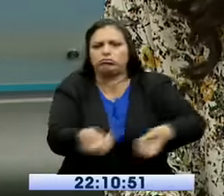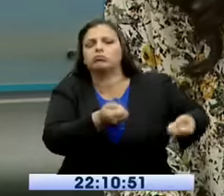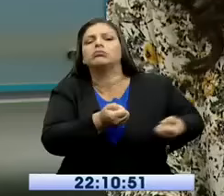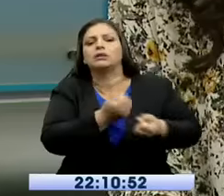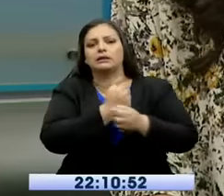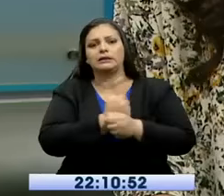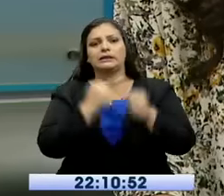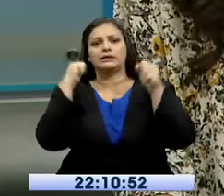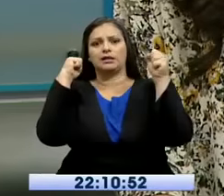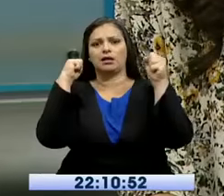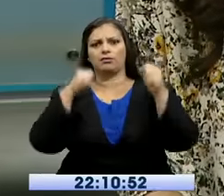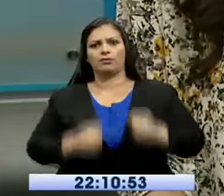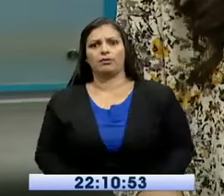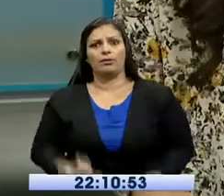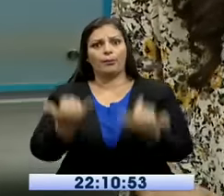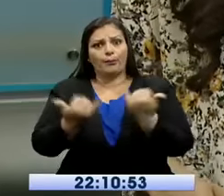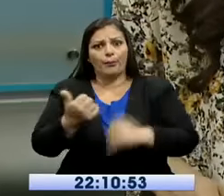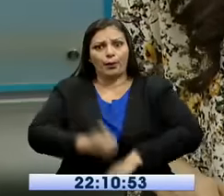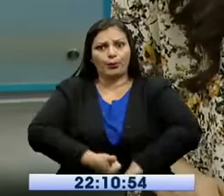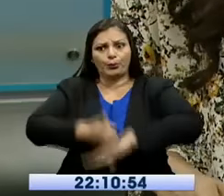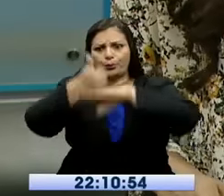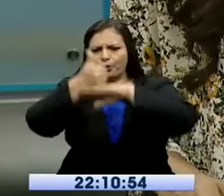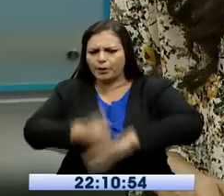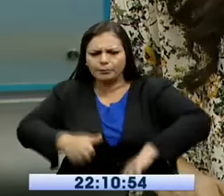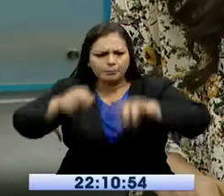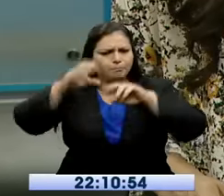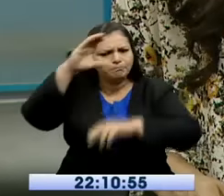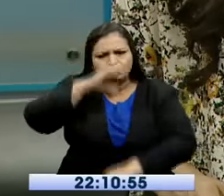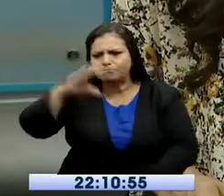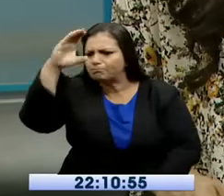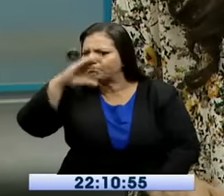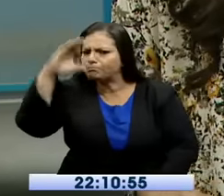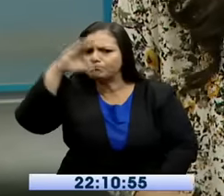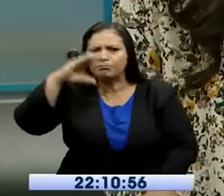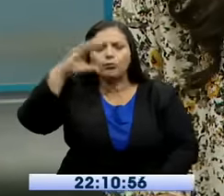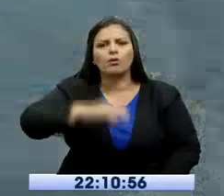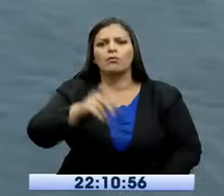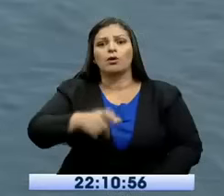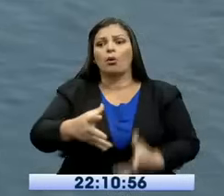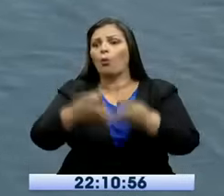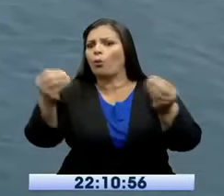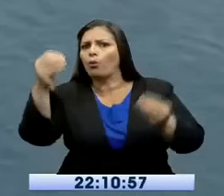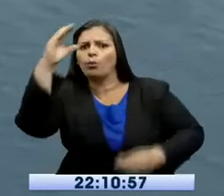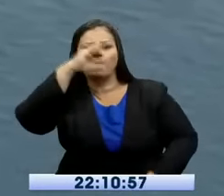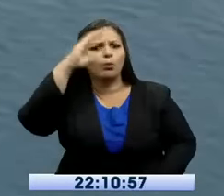De momento continúan las labores de búsqueda de los desaparecidos.